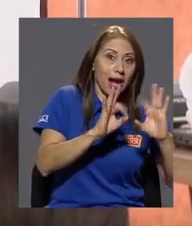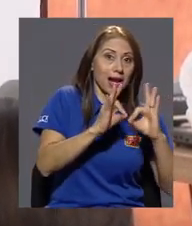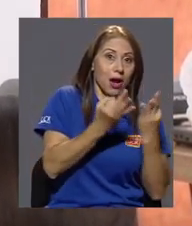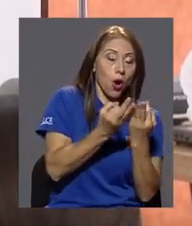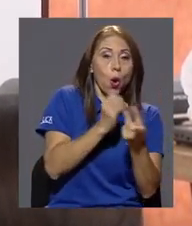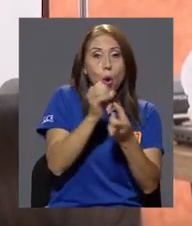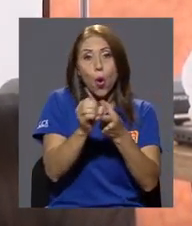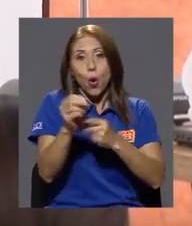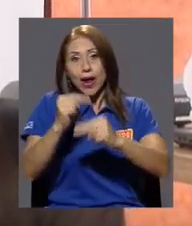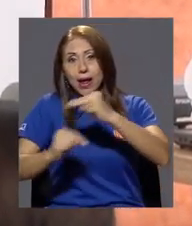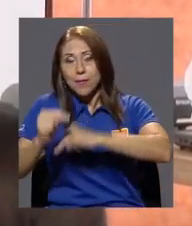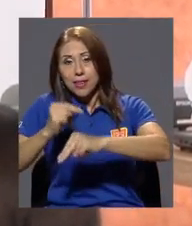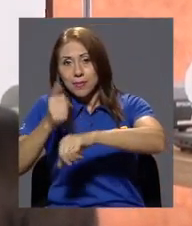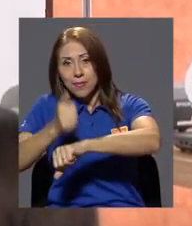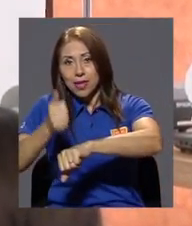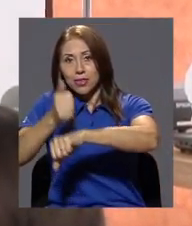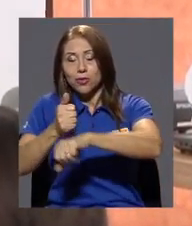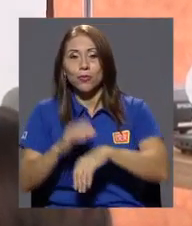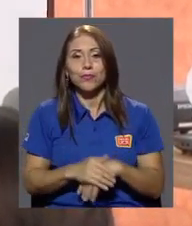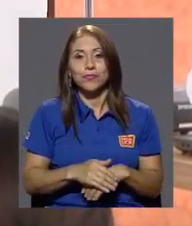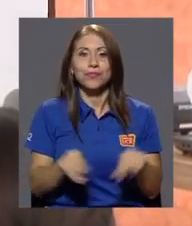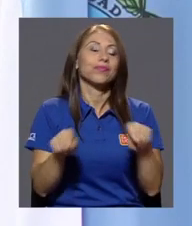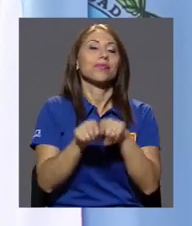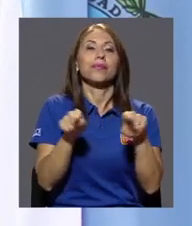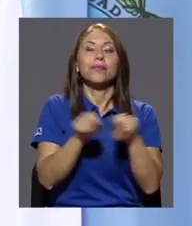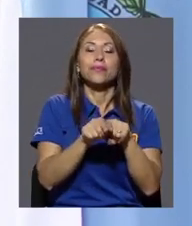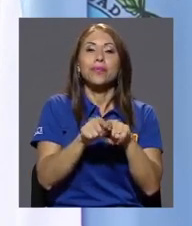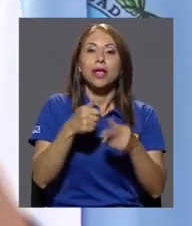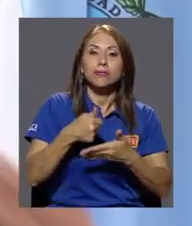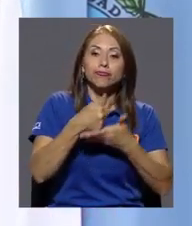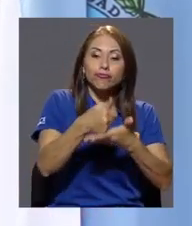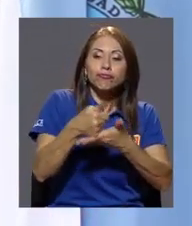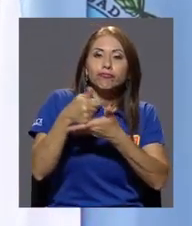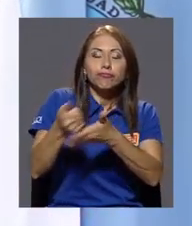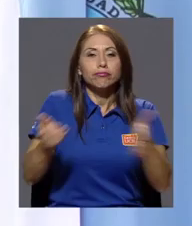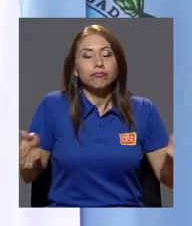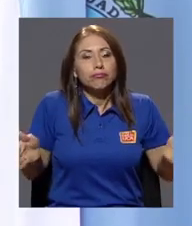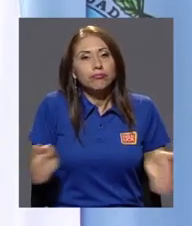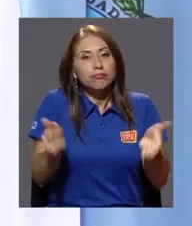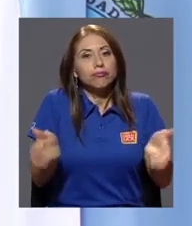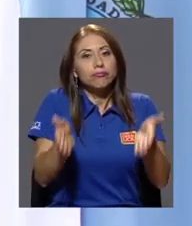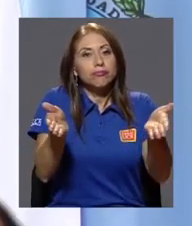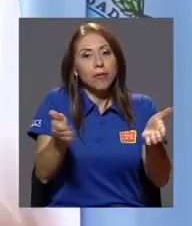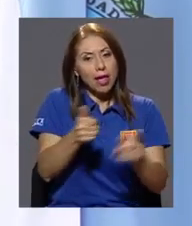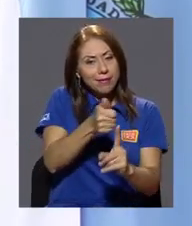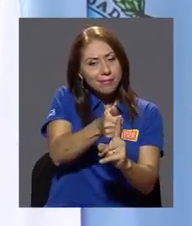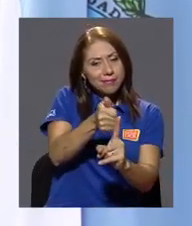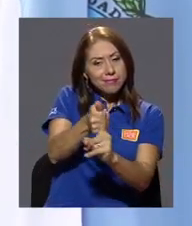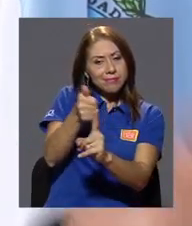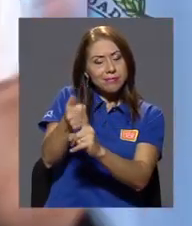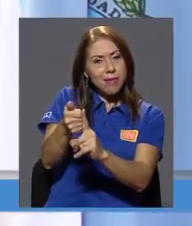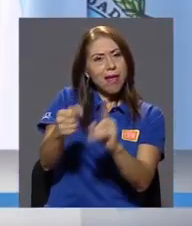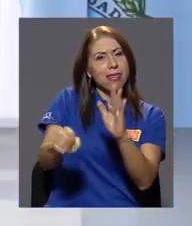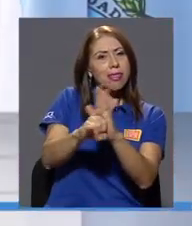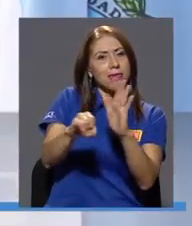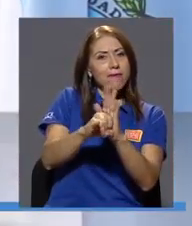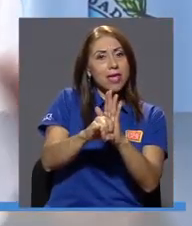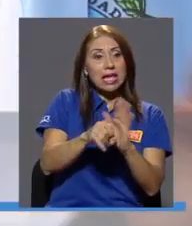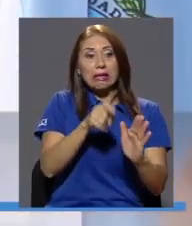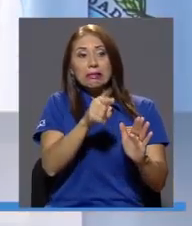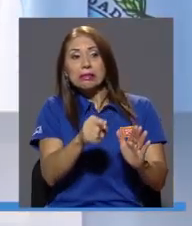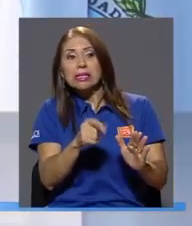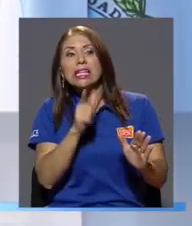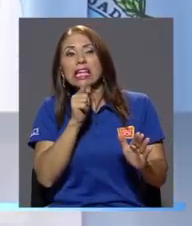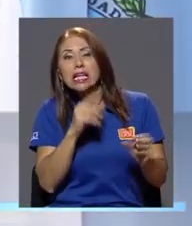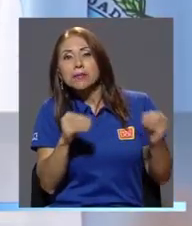emprendimiento. También les hemos ayudado y animado a que se autoidentifiquen cuáles son más gastadoras,